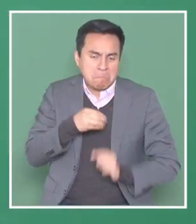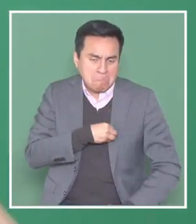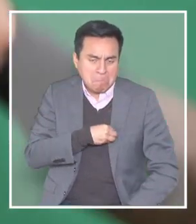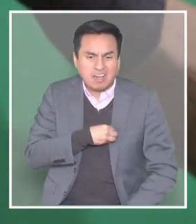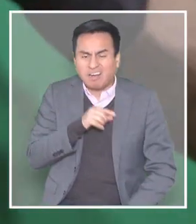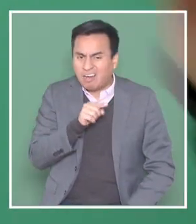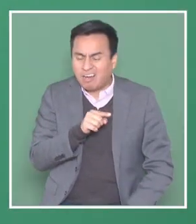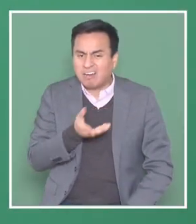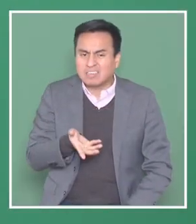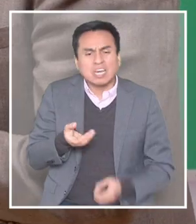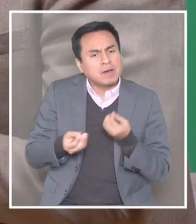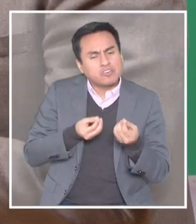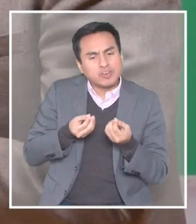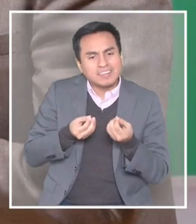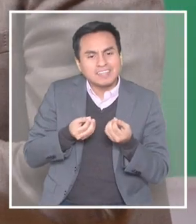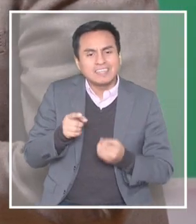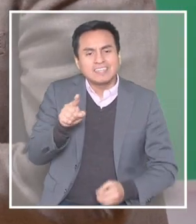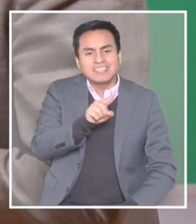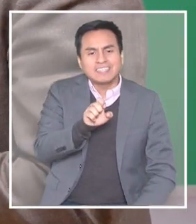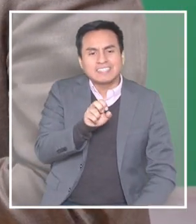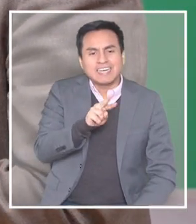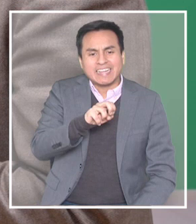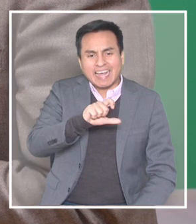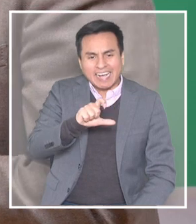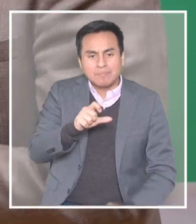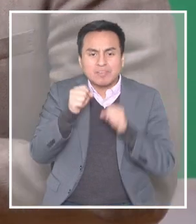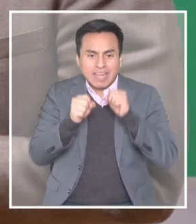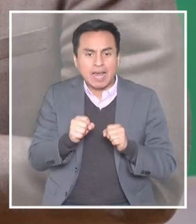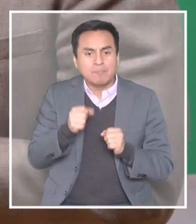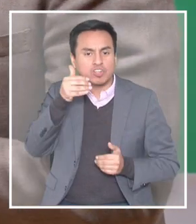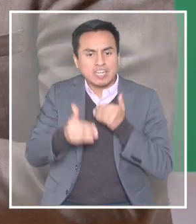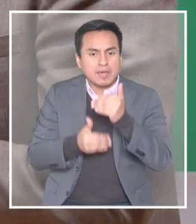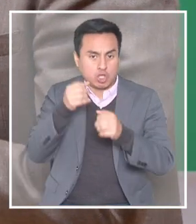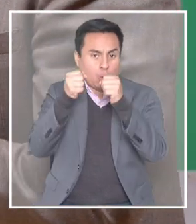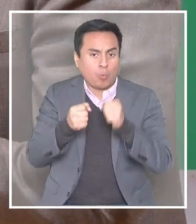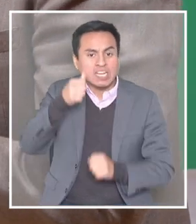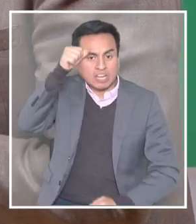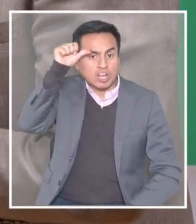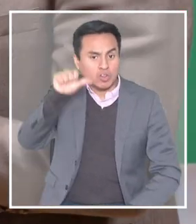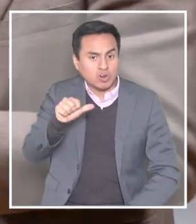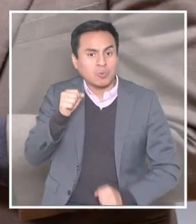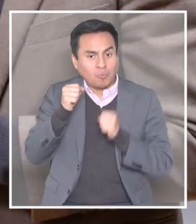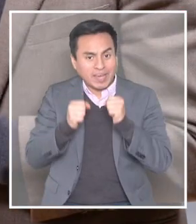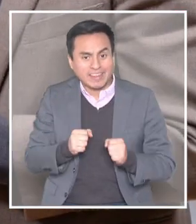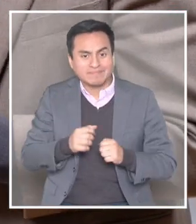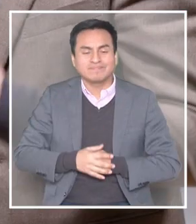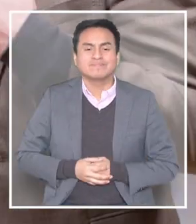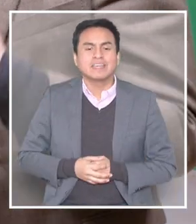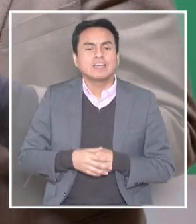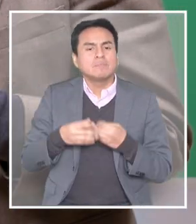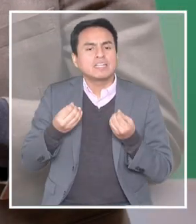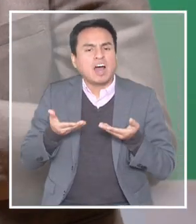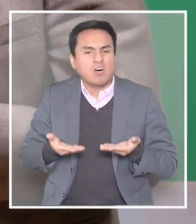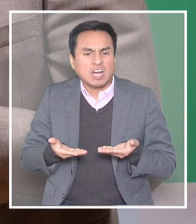triste, lo que va a ocurrir es que el CERNAC va a tener la posibilidad de empezar un procedimiento sancionatorio. ¿Qué